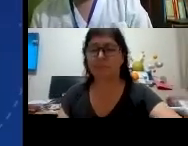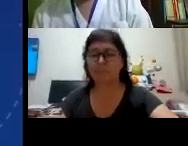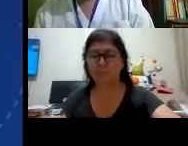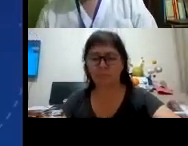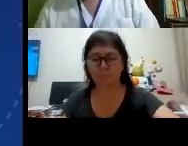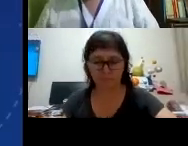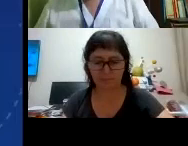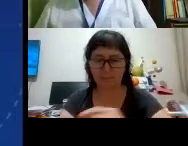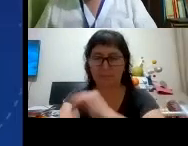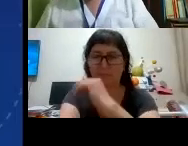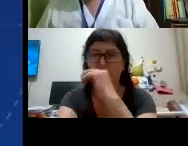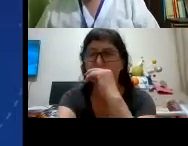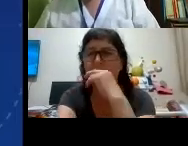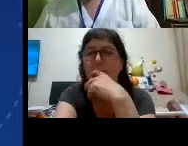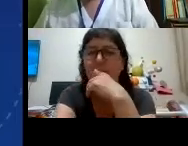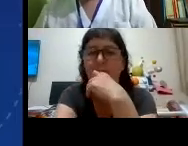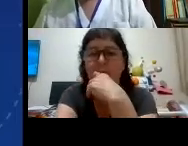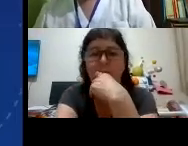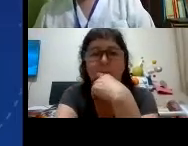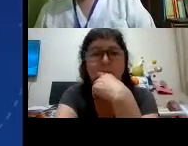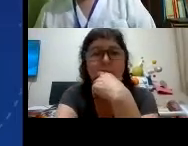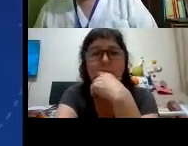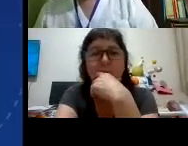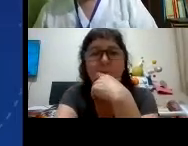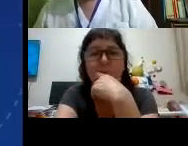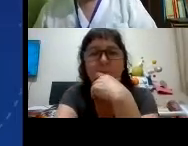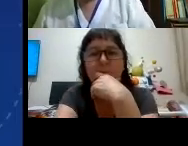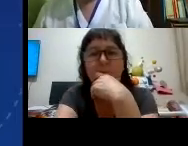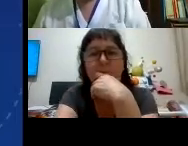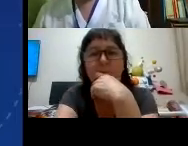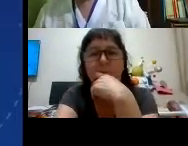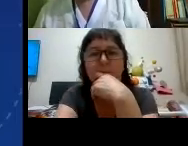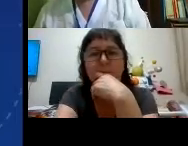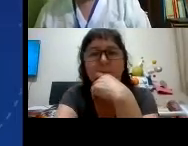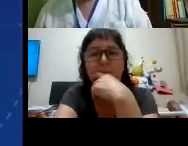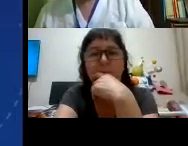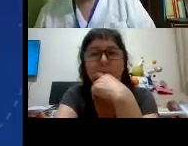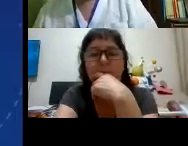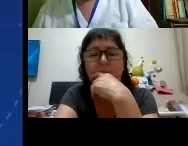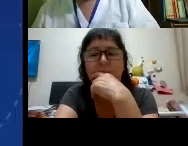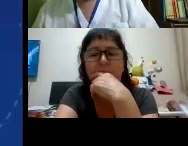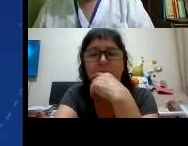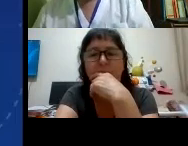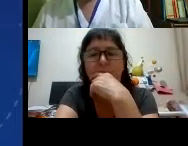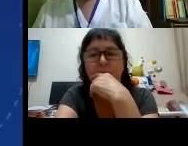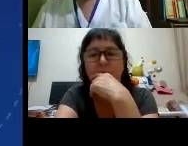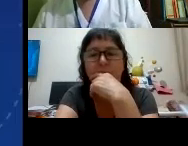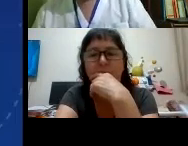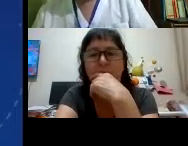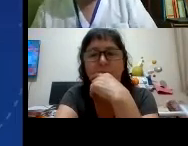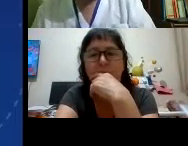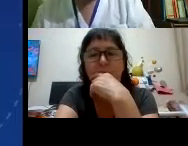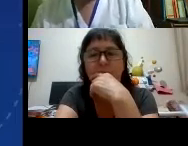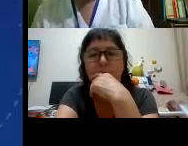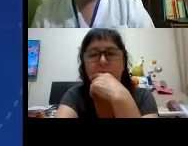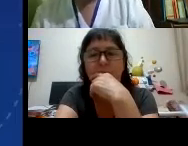El 30 de enero la OMS declara crisis sanitaria mundial. Eso estamos hablando ya del año 2020, ¿no? Ya estamos en